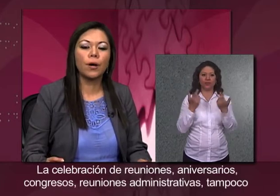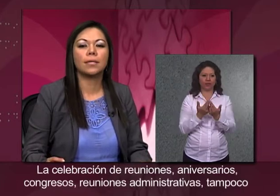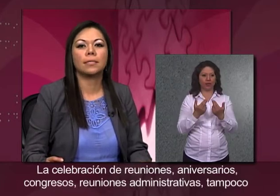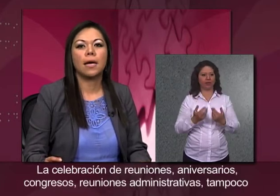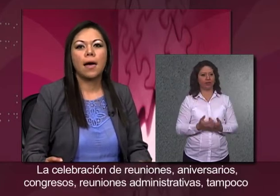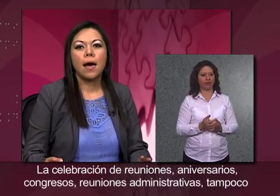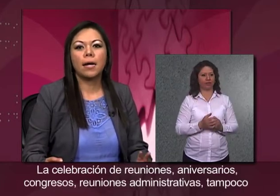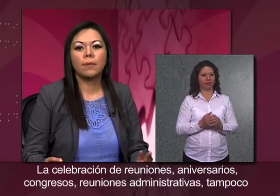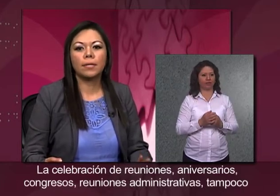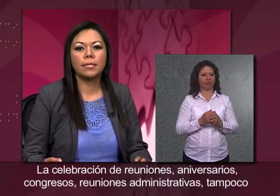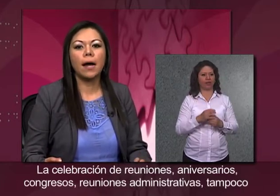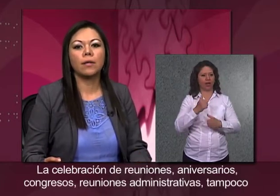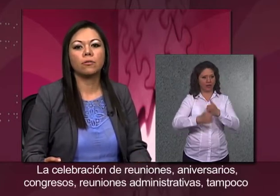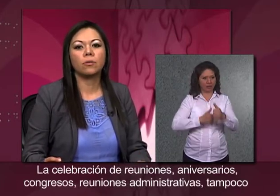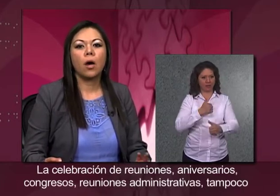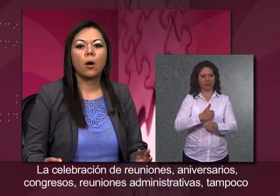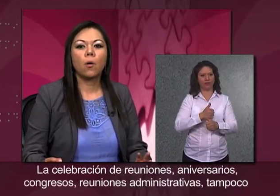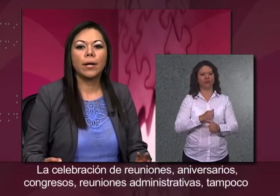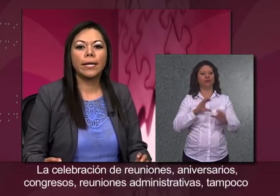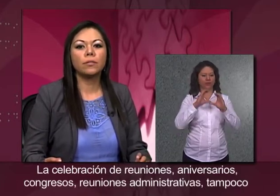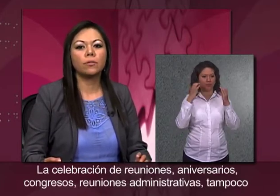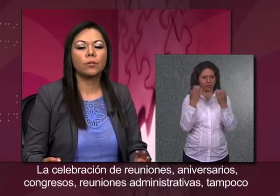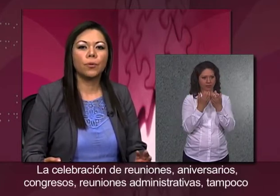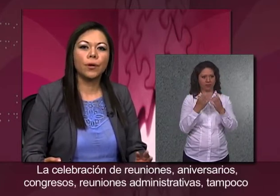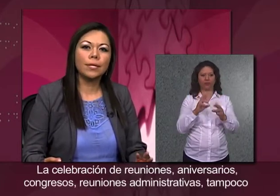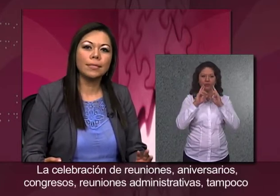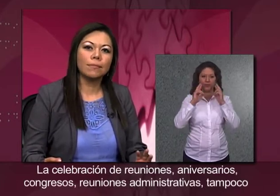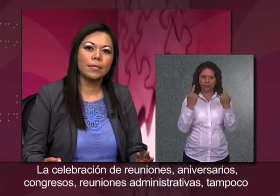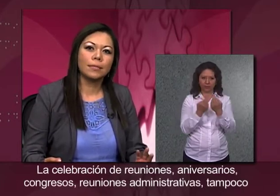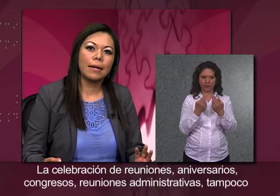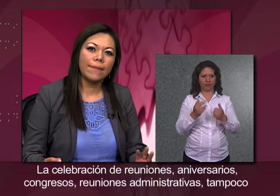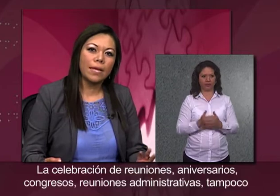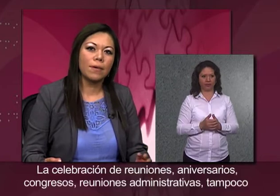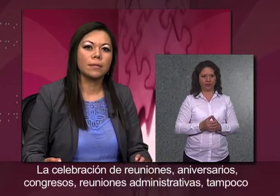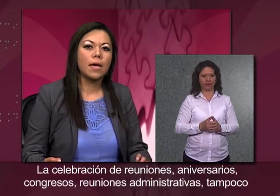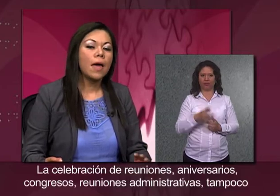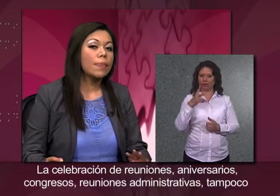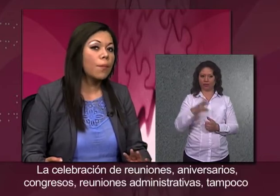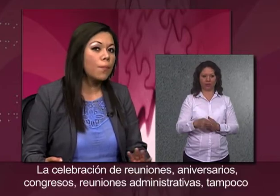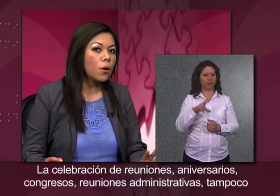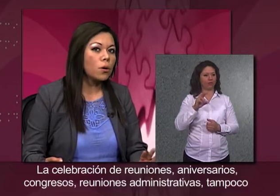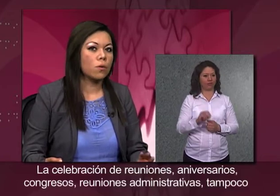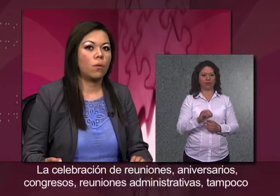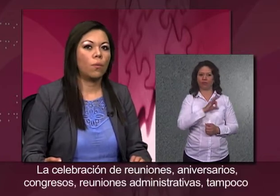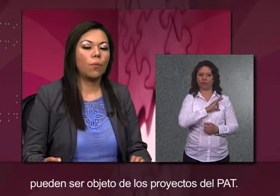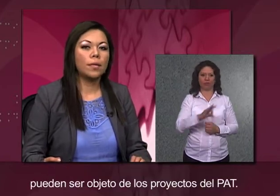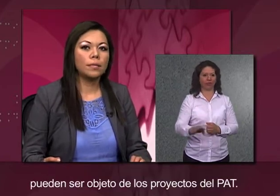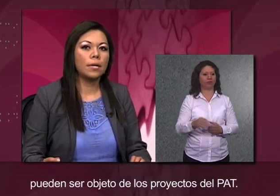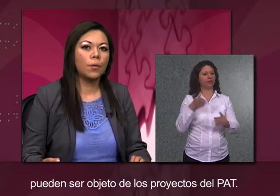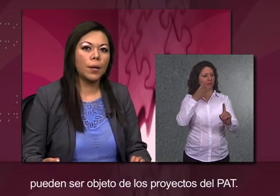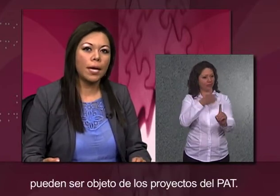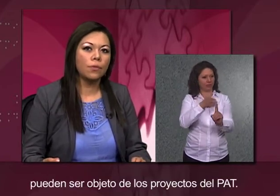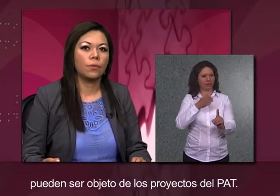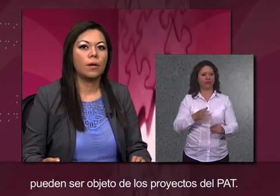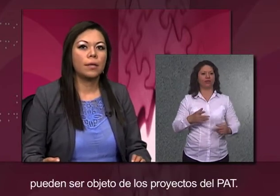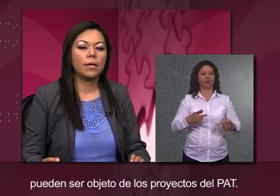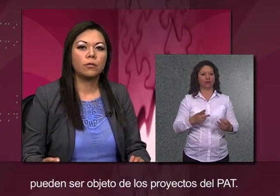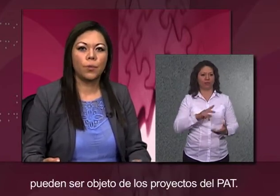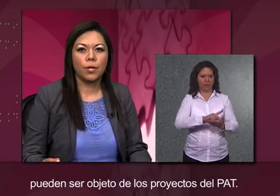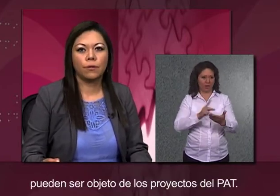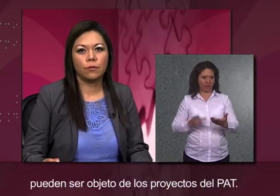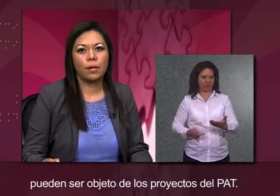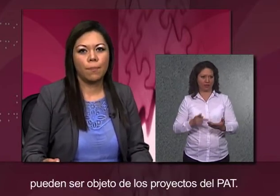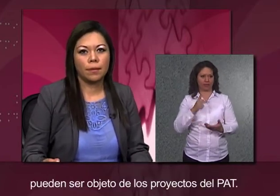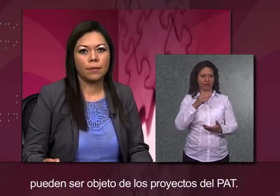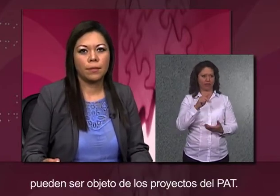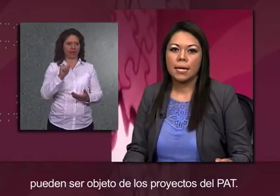reuniones aniversarios congresos reuniones administrativas tampoco pueden ser objeto de los